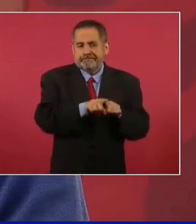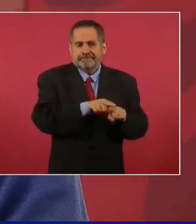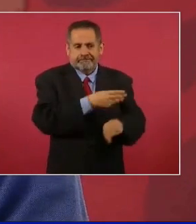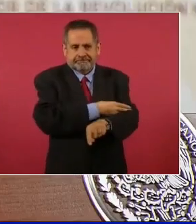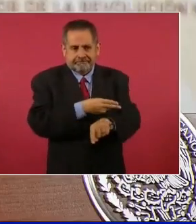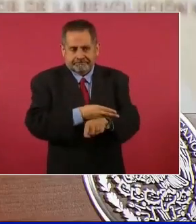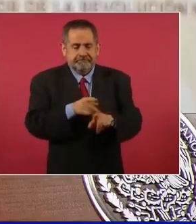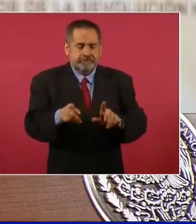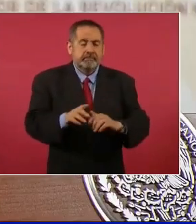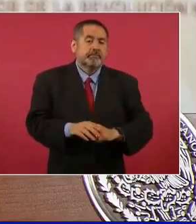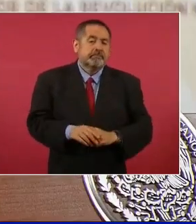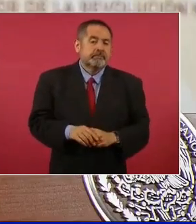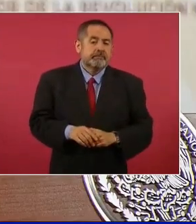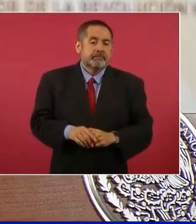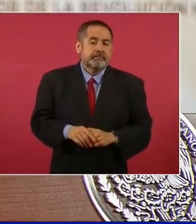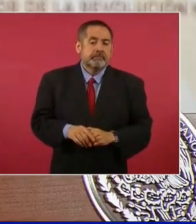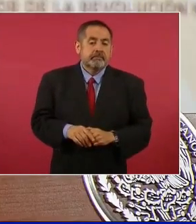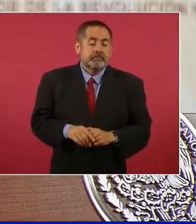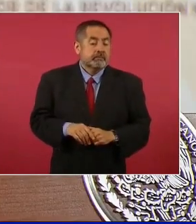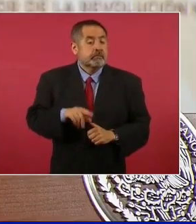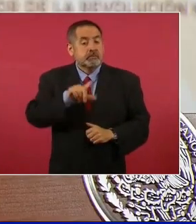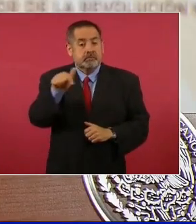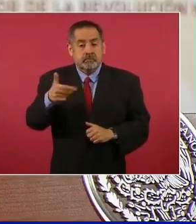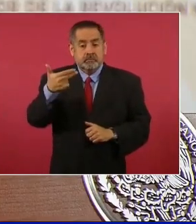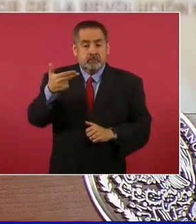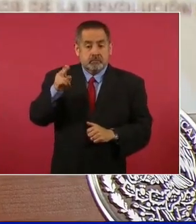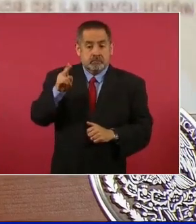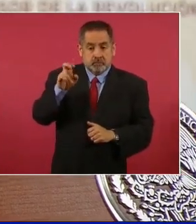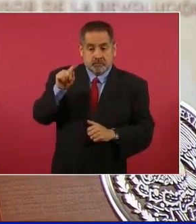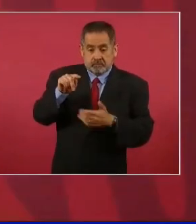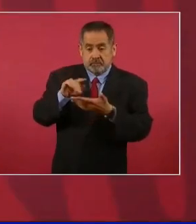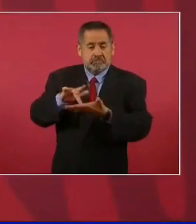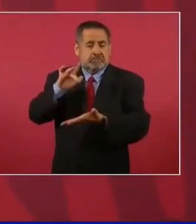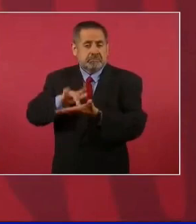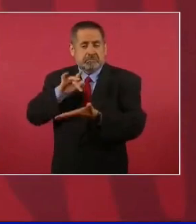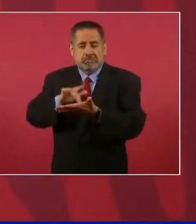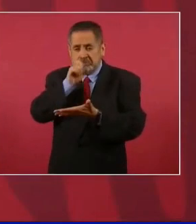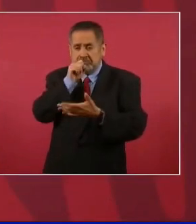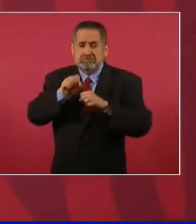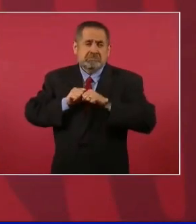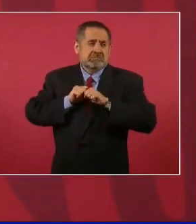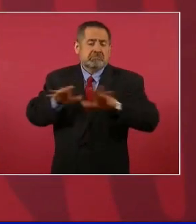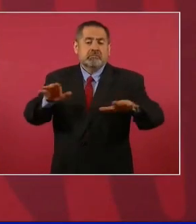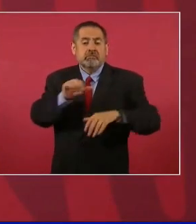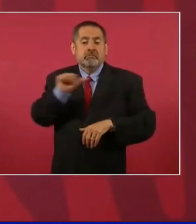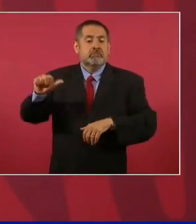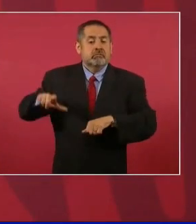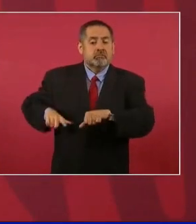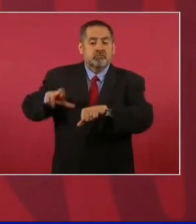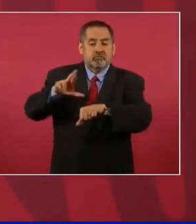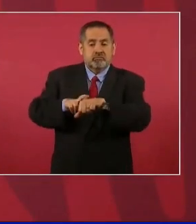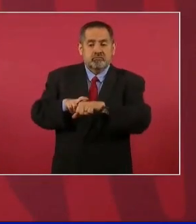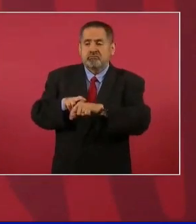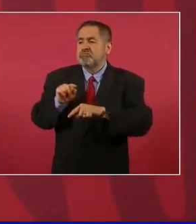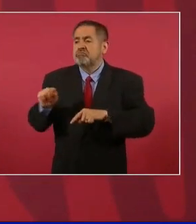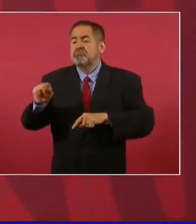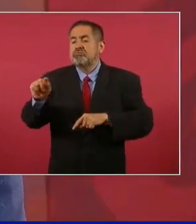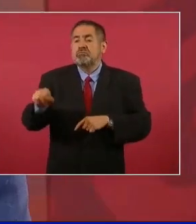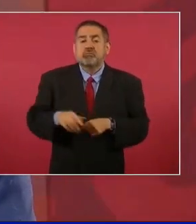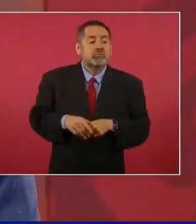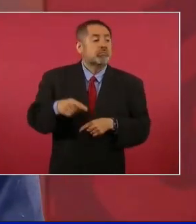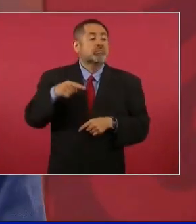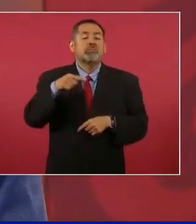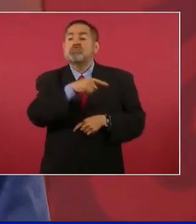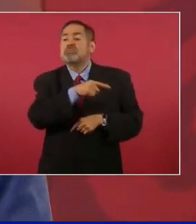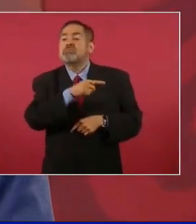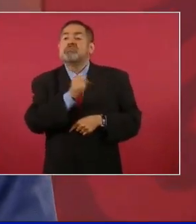Y manda Huerta un telegrama a todos los gobernadores diciéndole: me nombró el